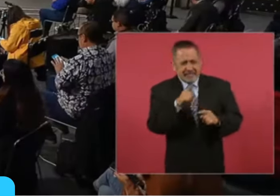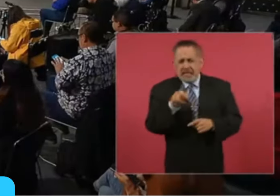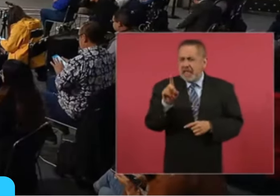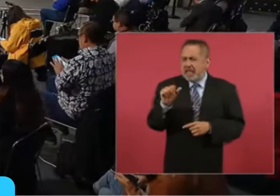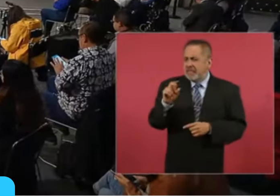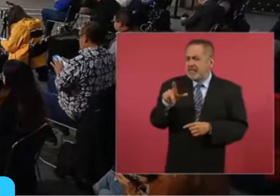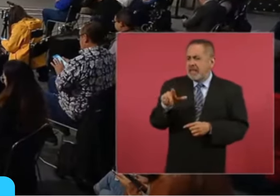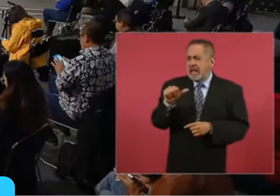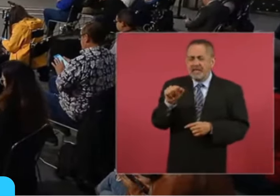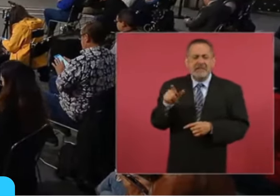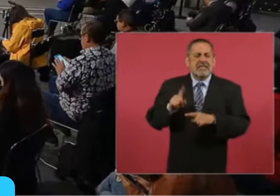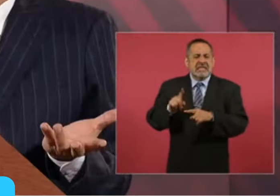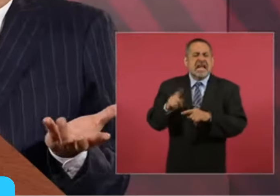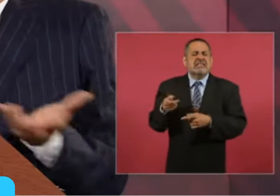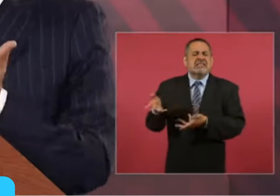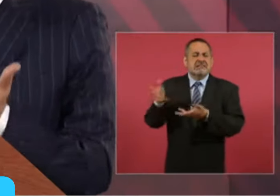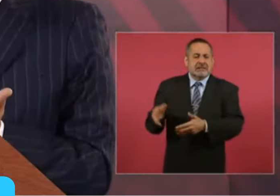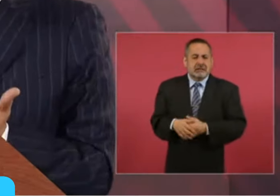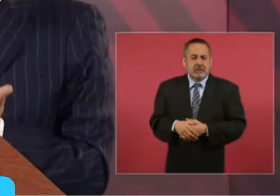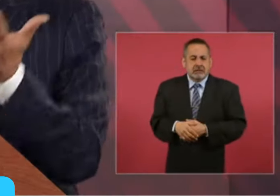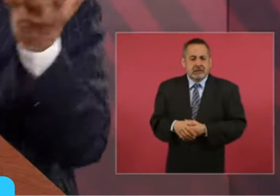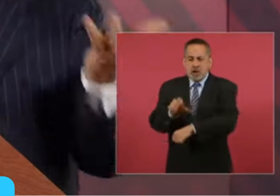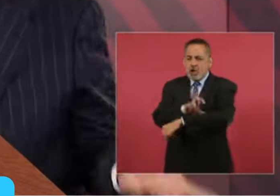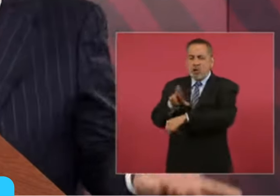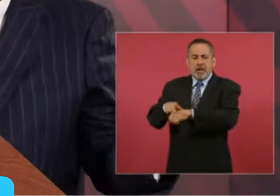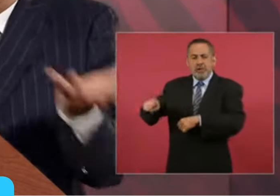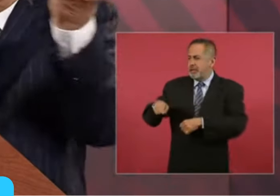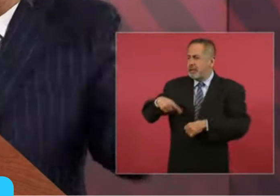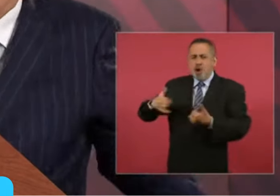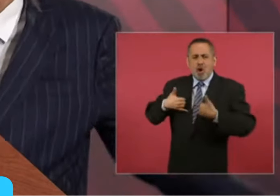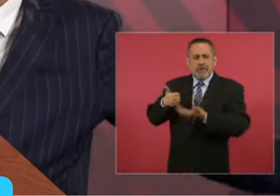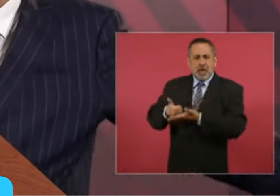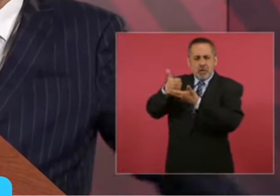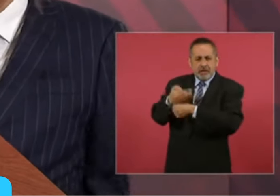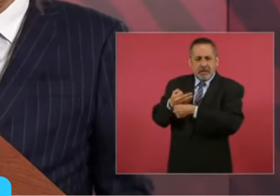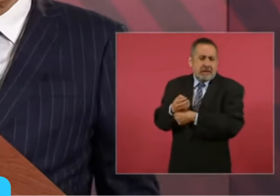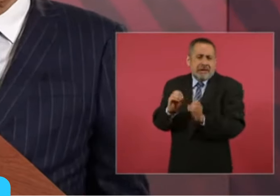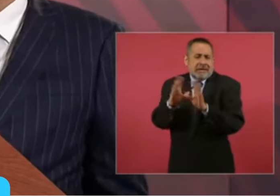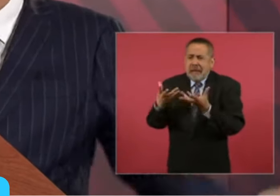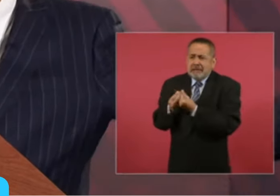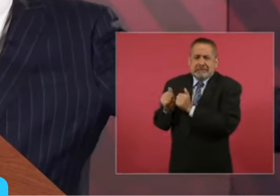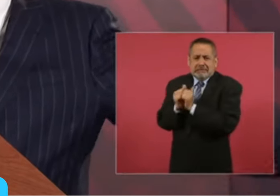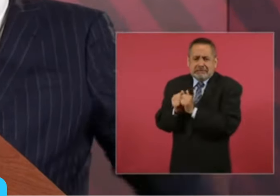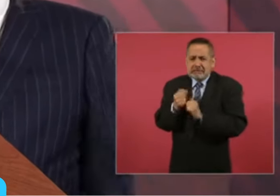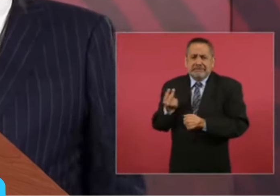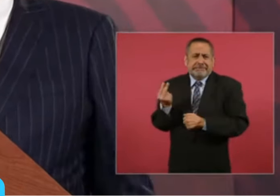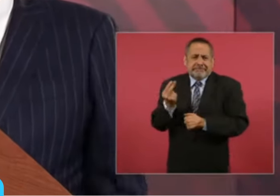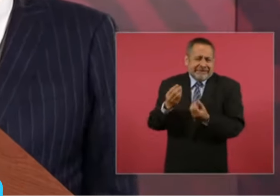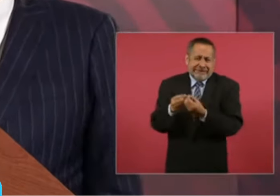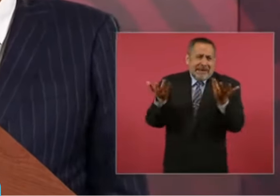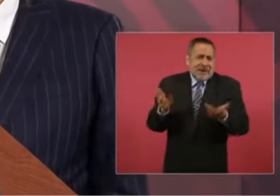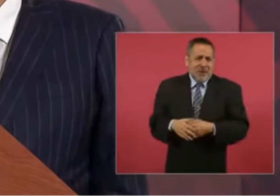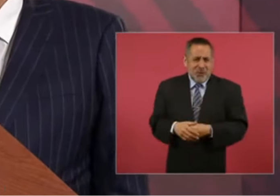Asaf? Es el coordinador de la ayudantía. Claro que anda conmigo para todos lados.